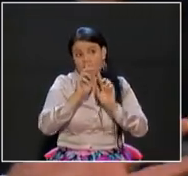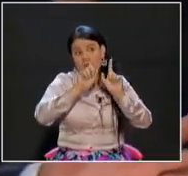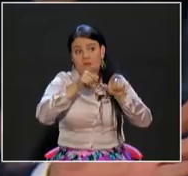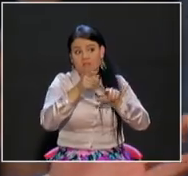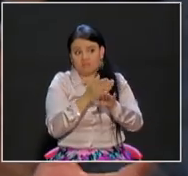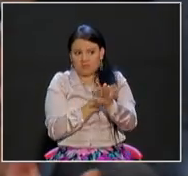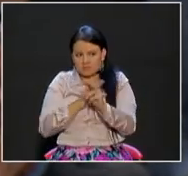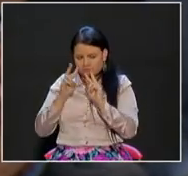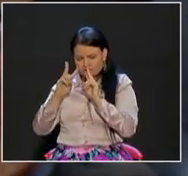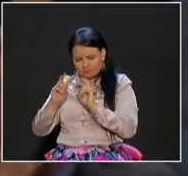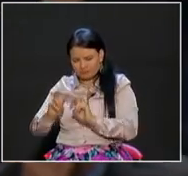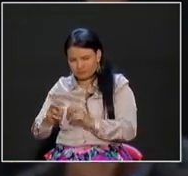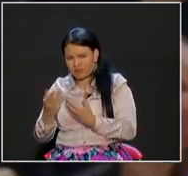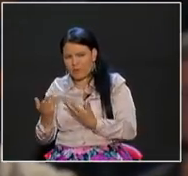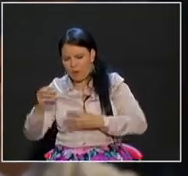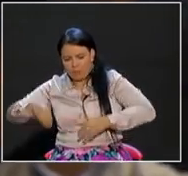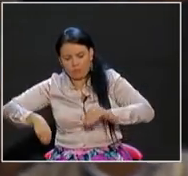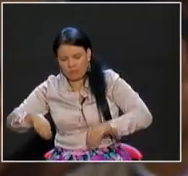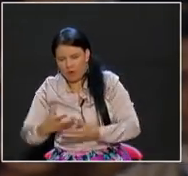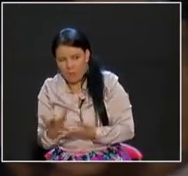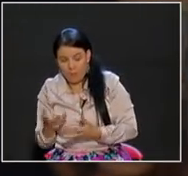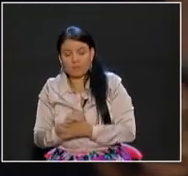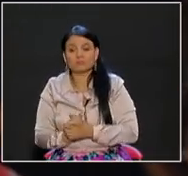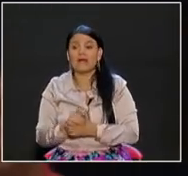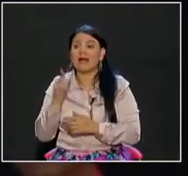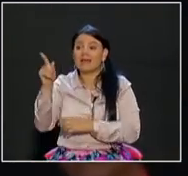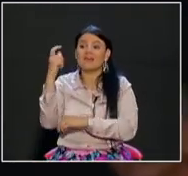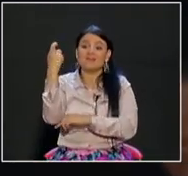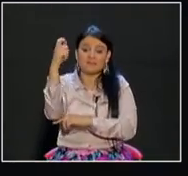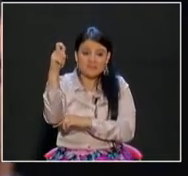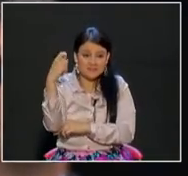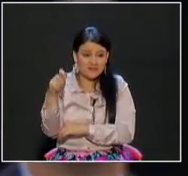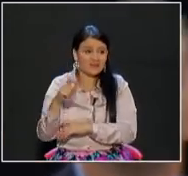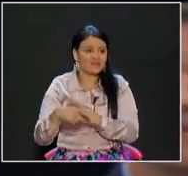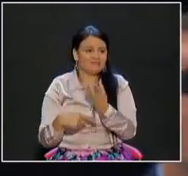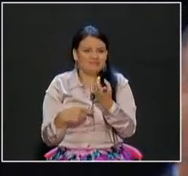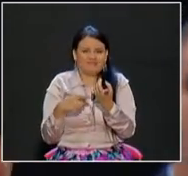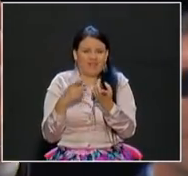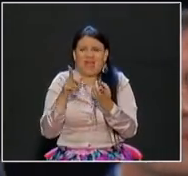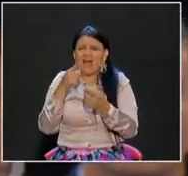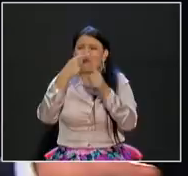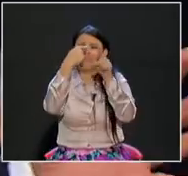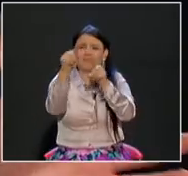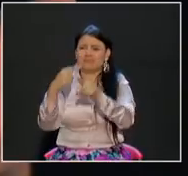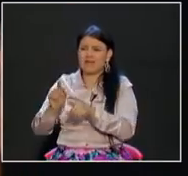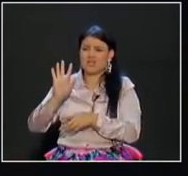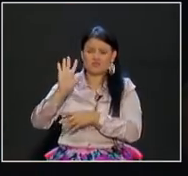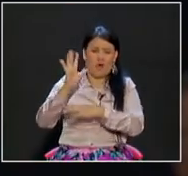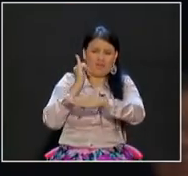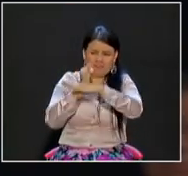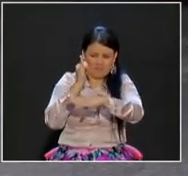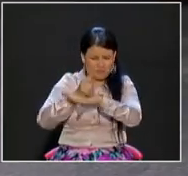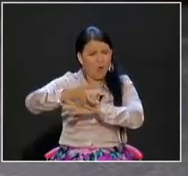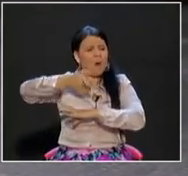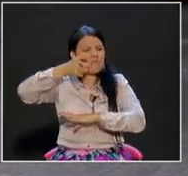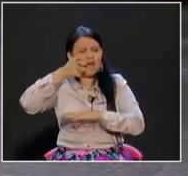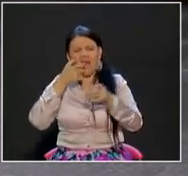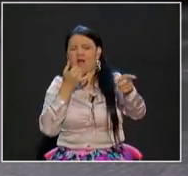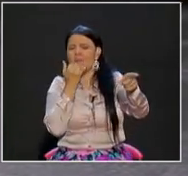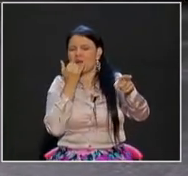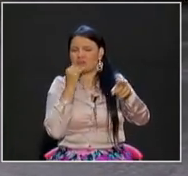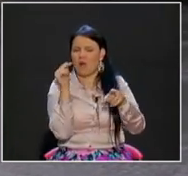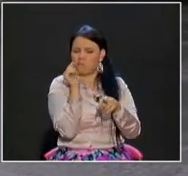institucionalidad ahí está la contraloría la fiscalía la procuraduría pueden investigar perfectamente lo que pasó en el ritual